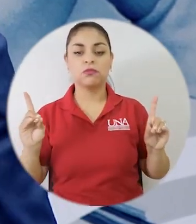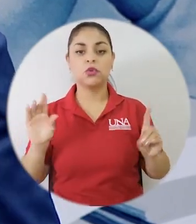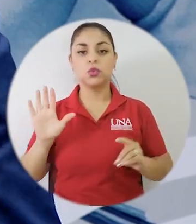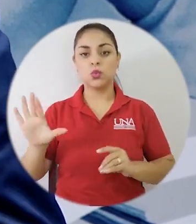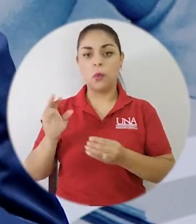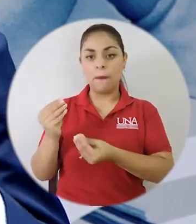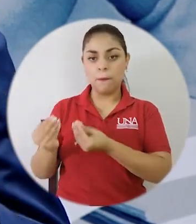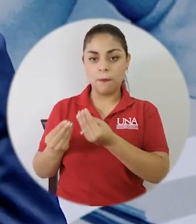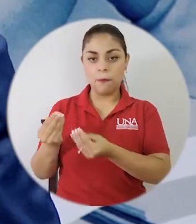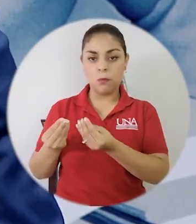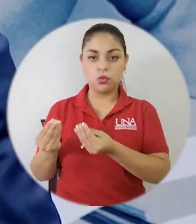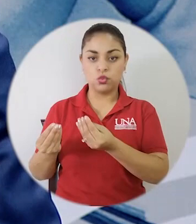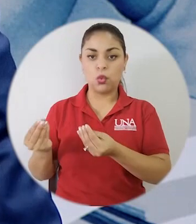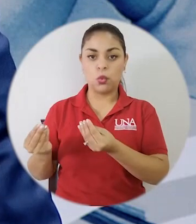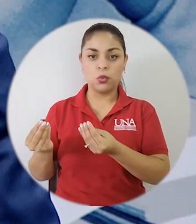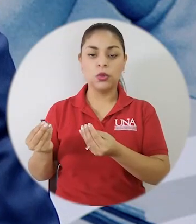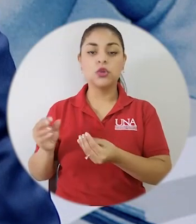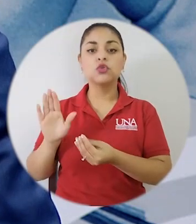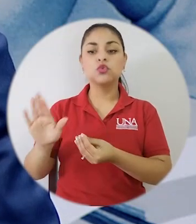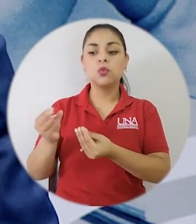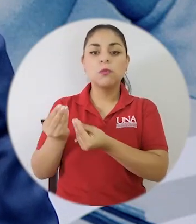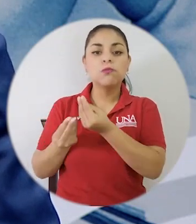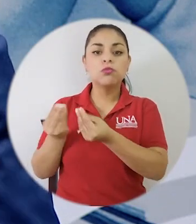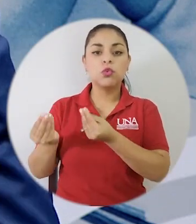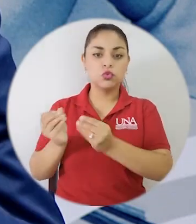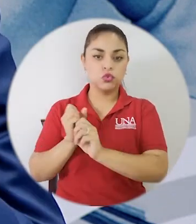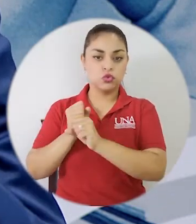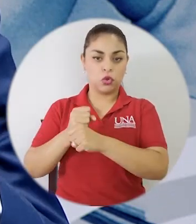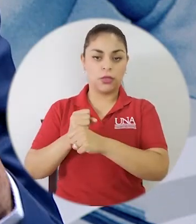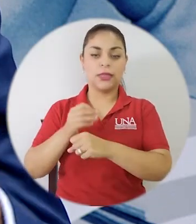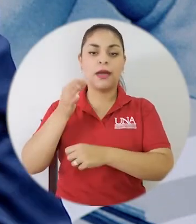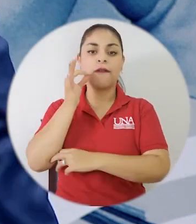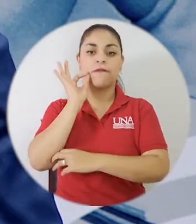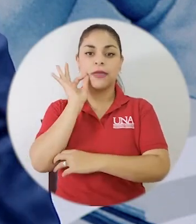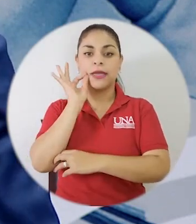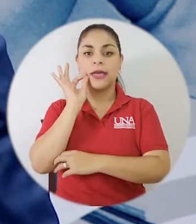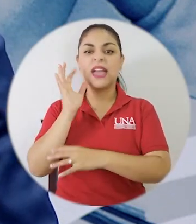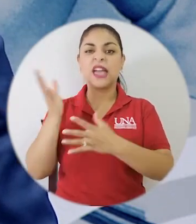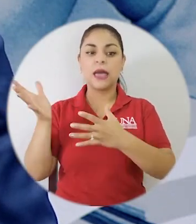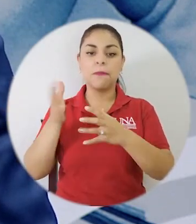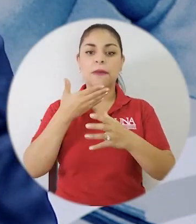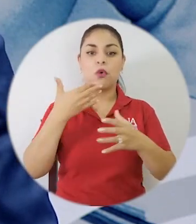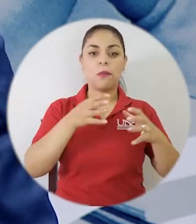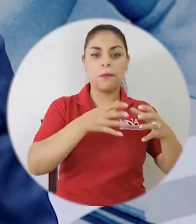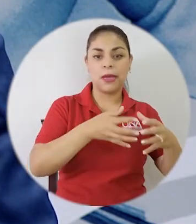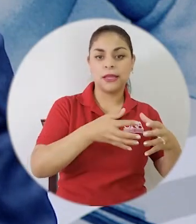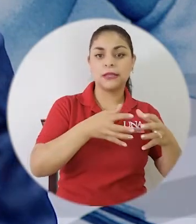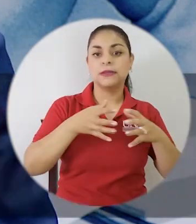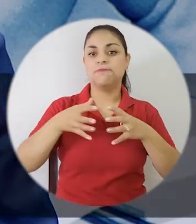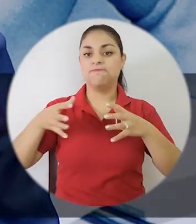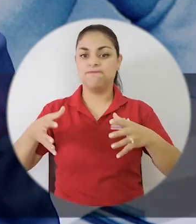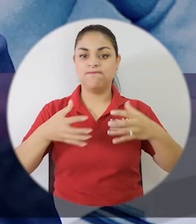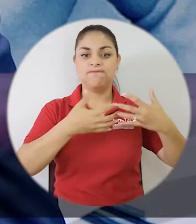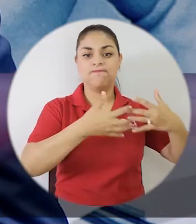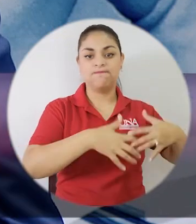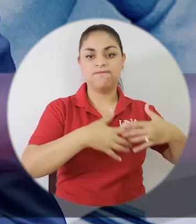producción, sobre todo la producción de café en pequeñas y medianas empresas,